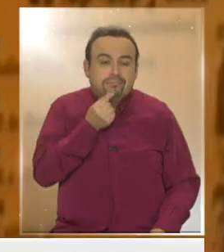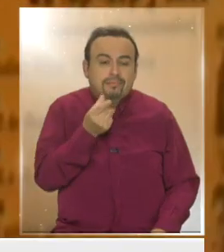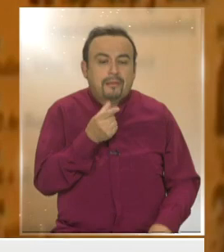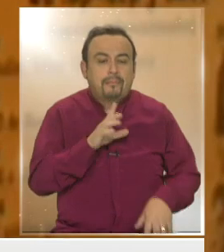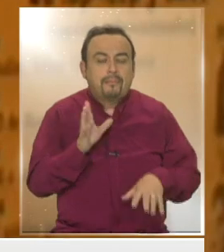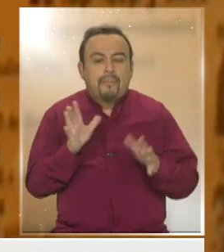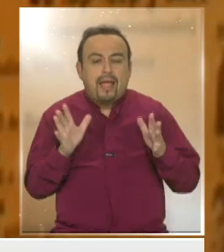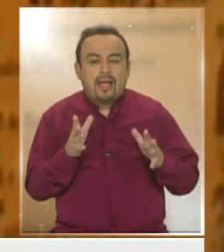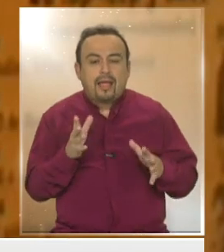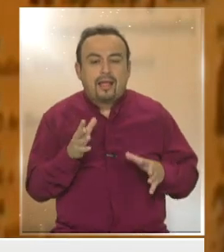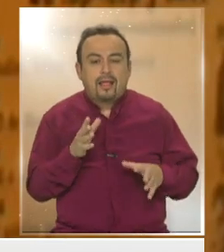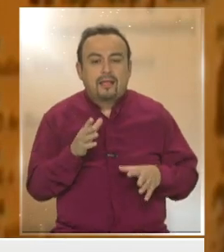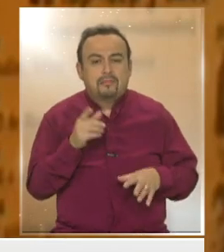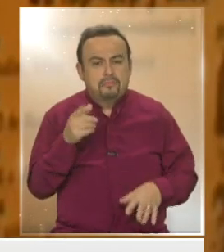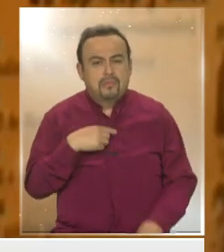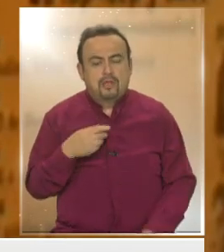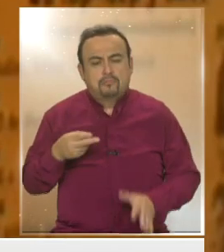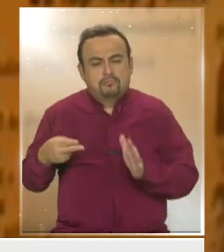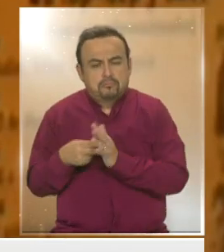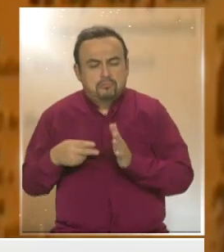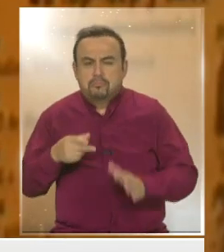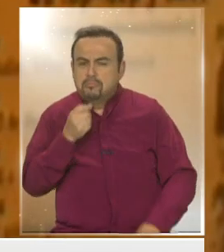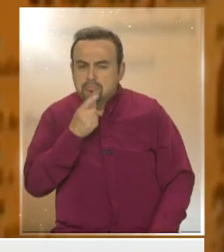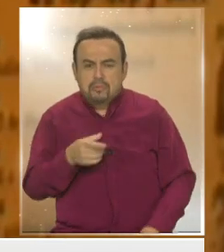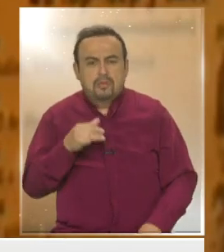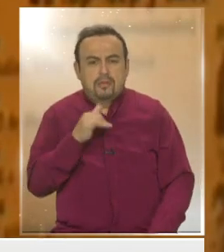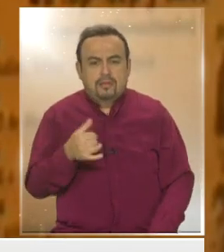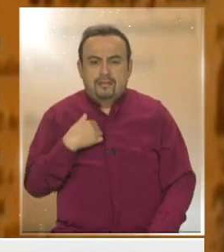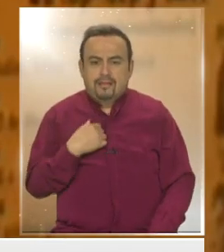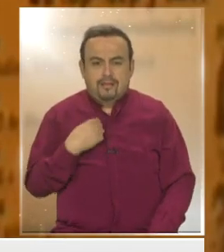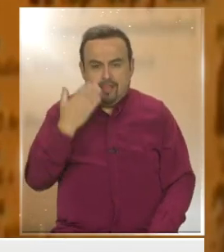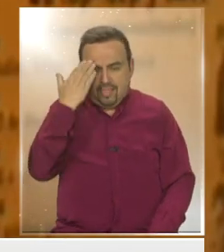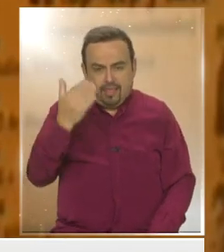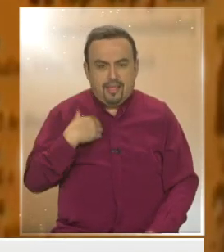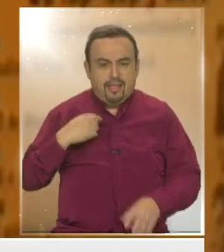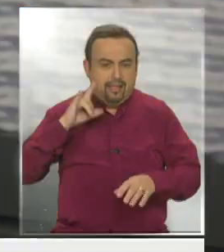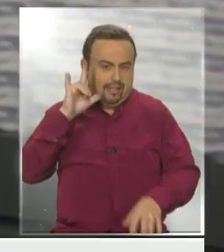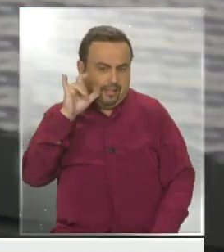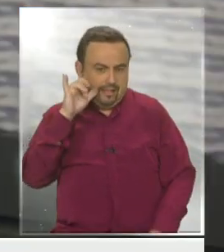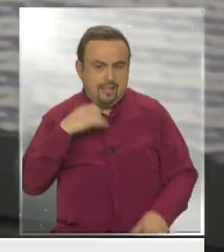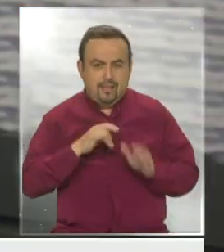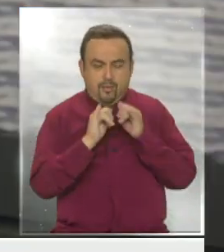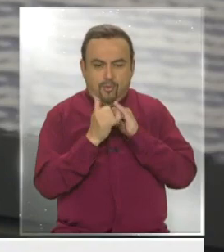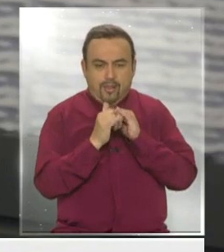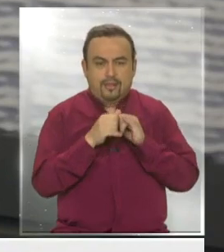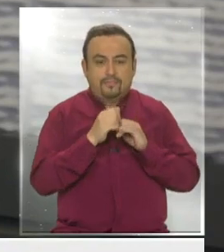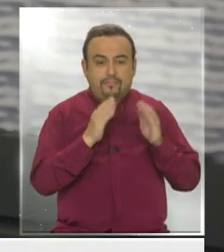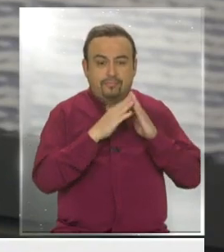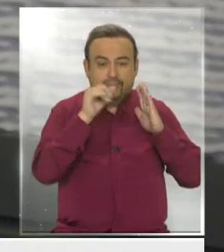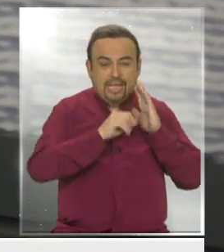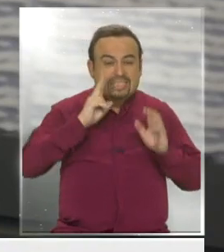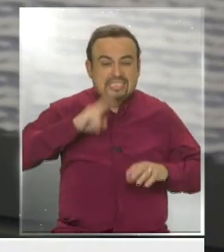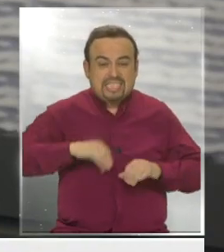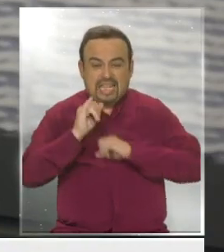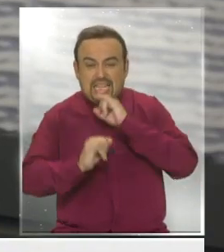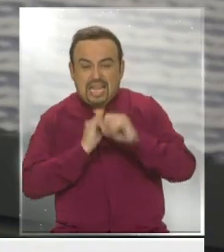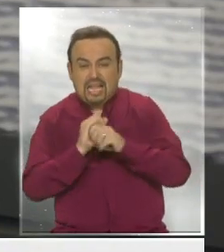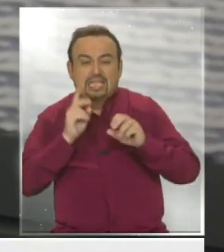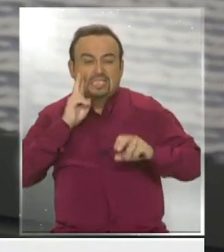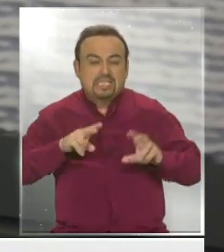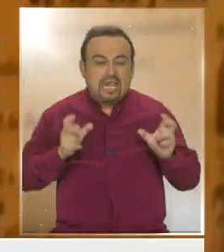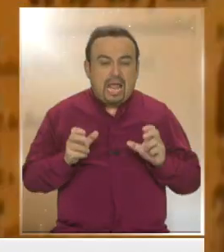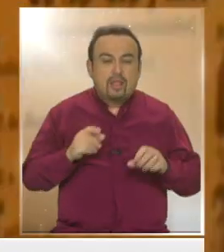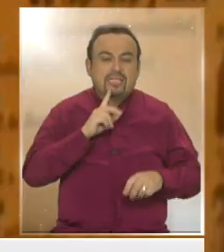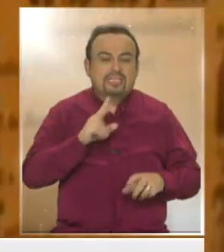celular? La estoy cargando constantemente porque es mi día. Instagram y WhatsApp. ¿Cuarentena sin internet, sin radio o